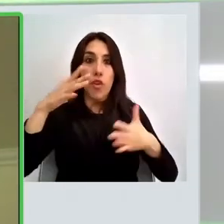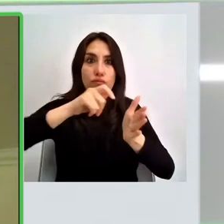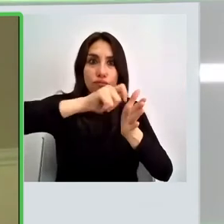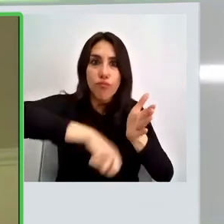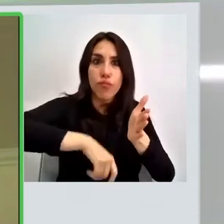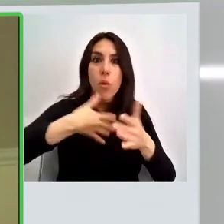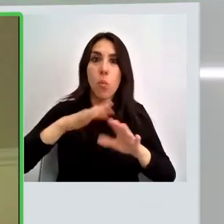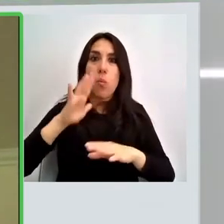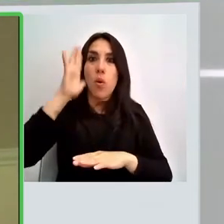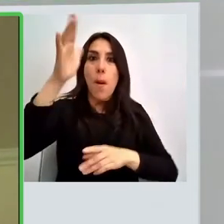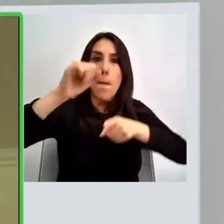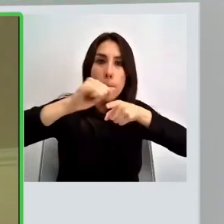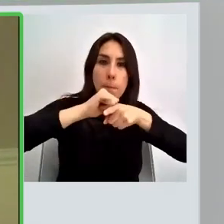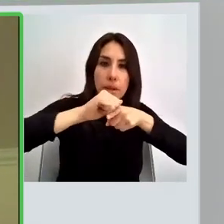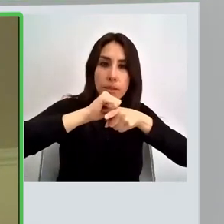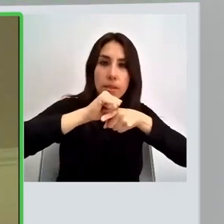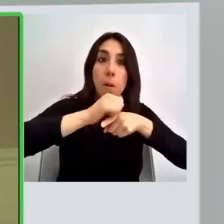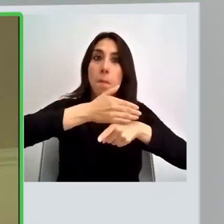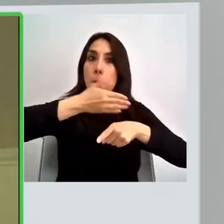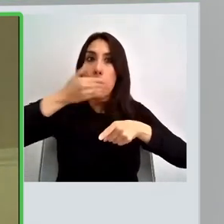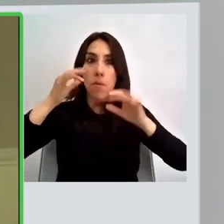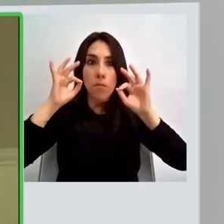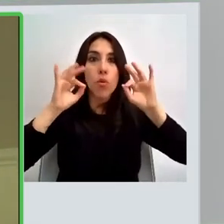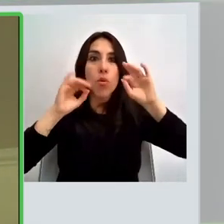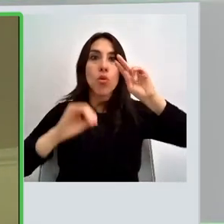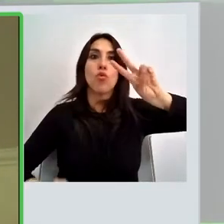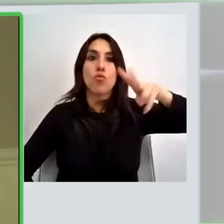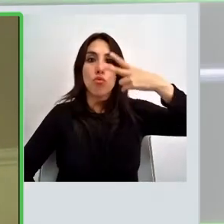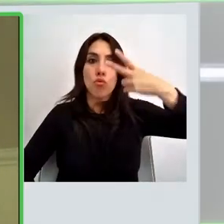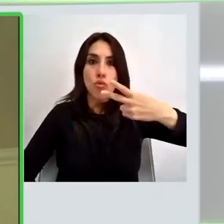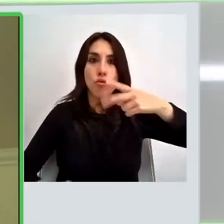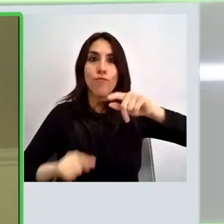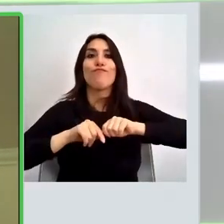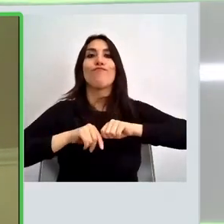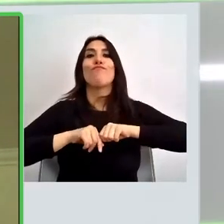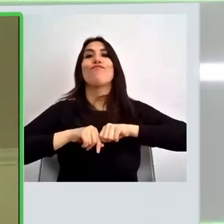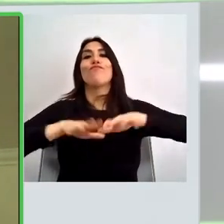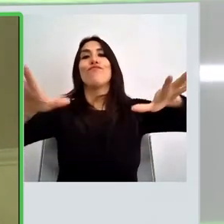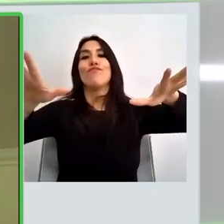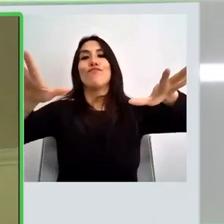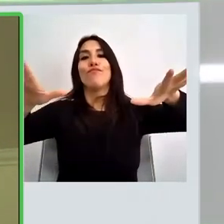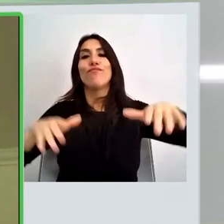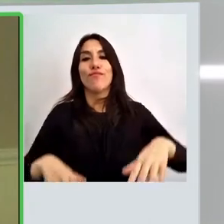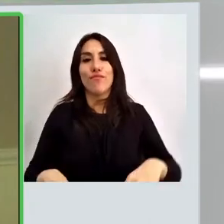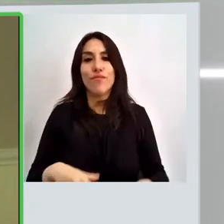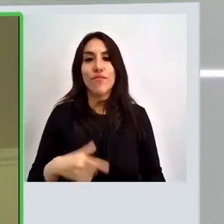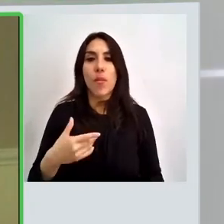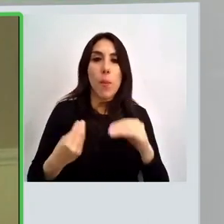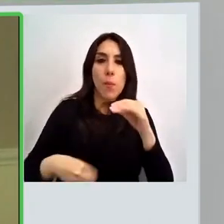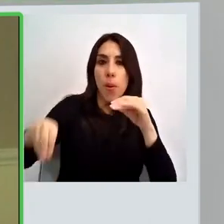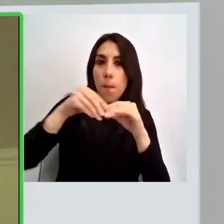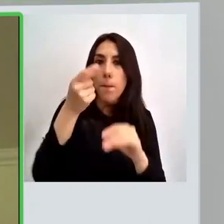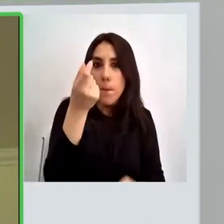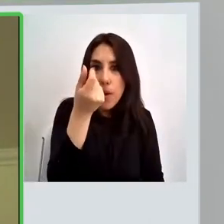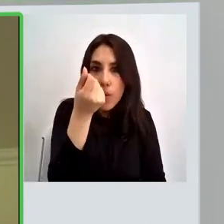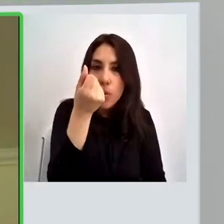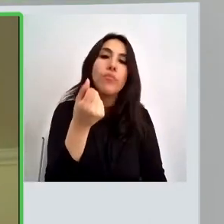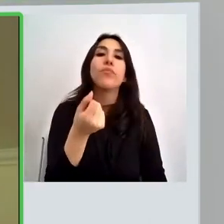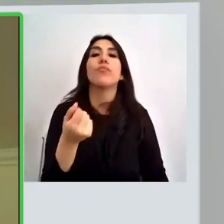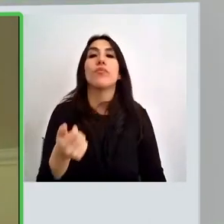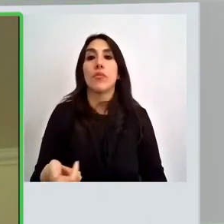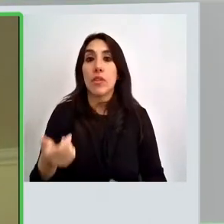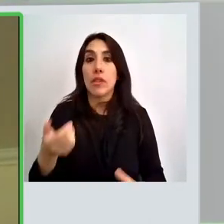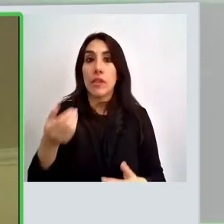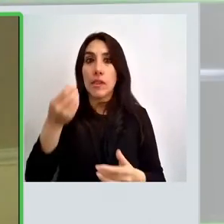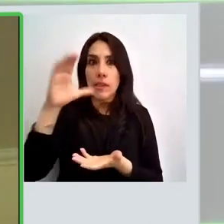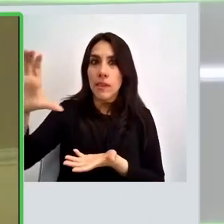tuvieron mejores resultados más dinero para los accionistas y tuvieron más productividad que las empresas que no contrataron a personas